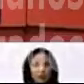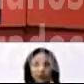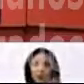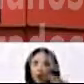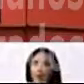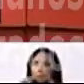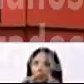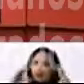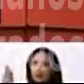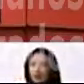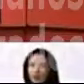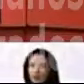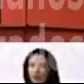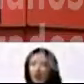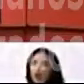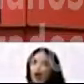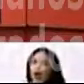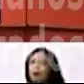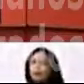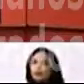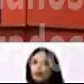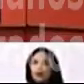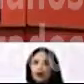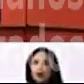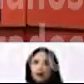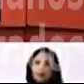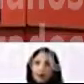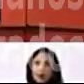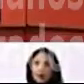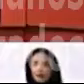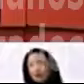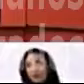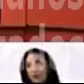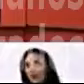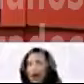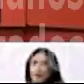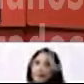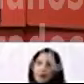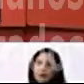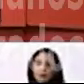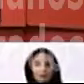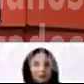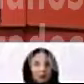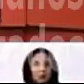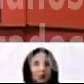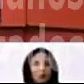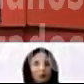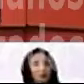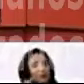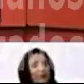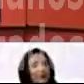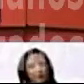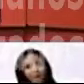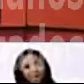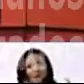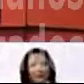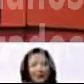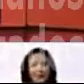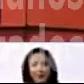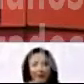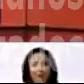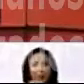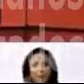paz. No la paz de los sepulcros como quiera la derecha, no. No. Y ese combate hay que darlo. El